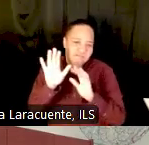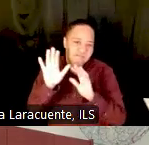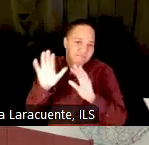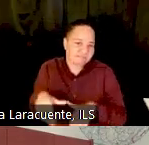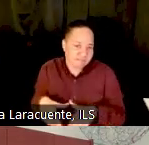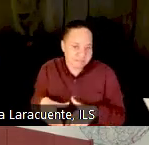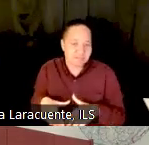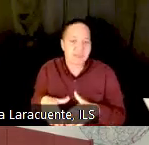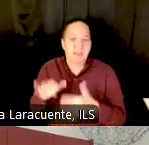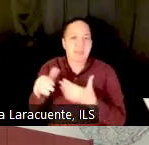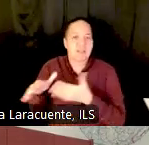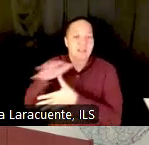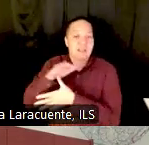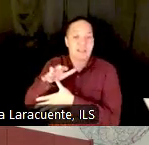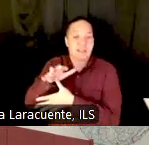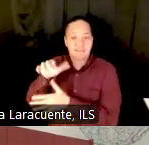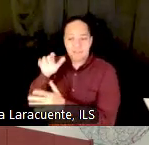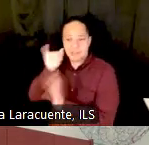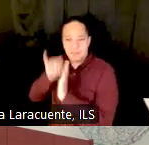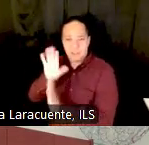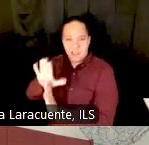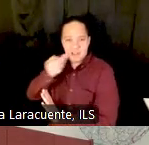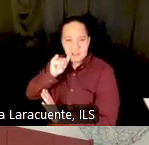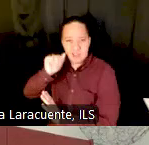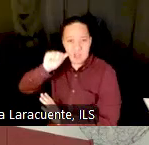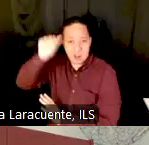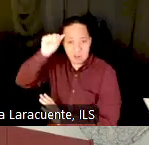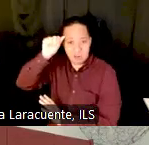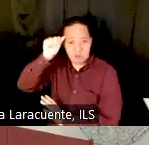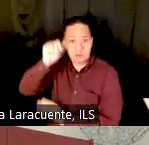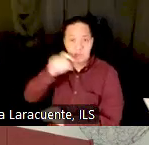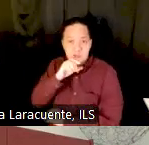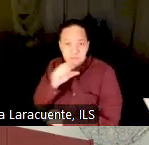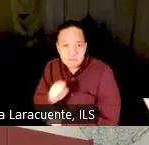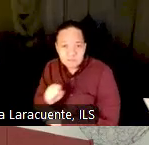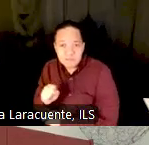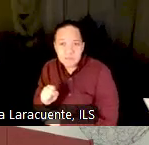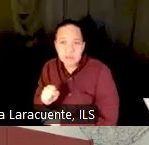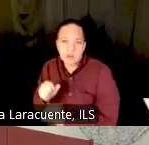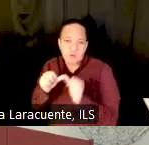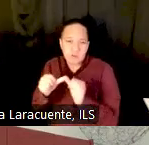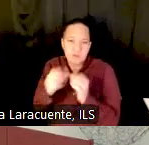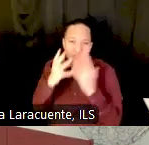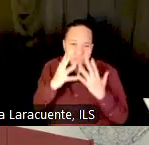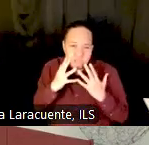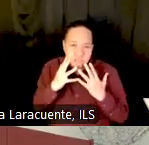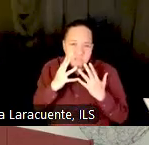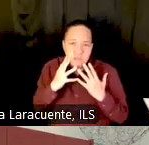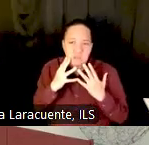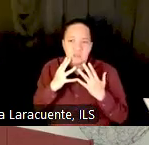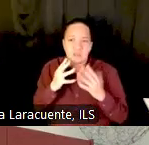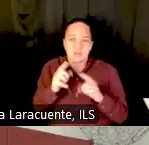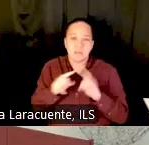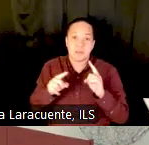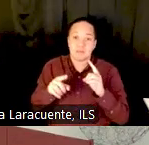principal de la depresión. En el adulto mayor pues sigue estando la tristeza, pero también se unen los